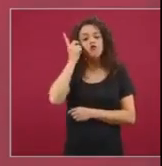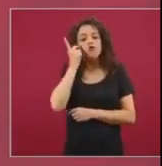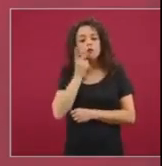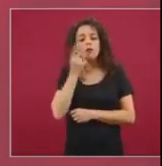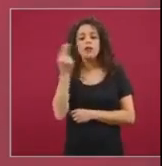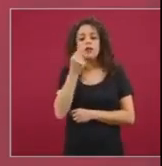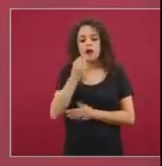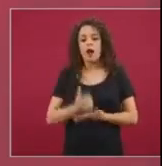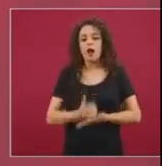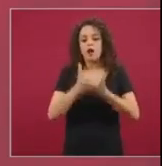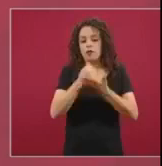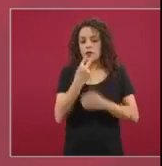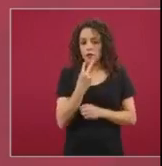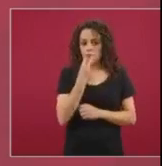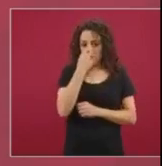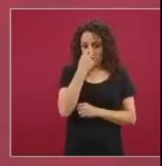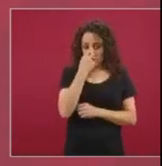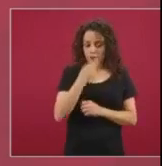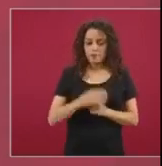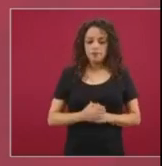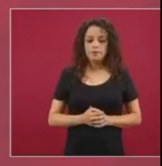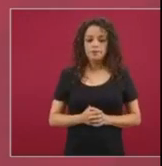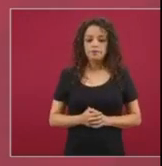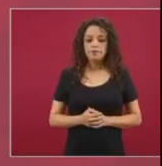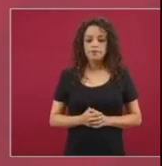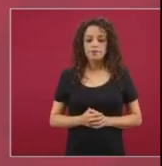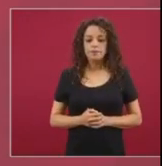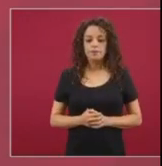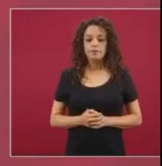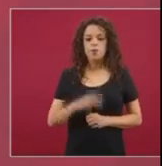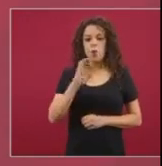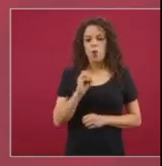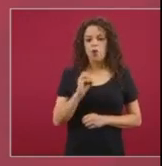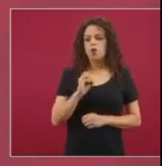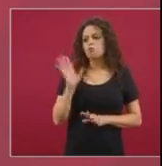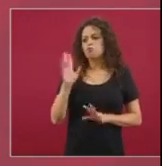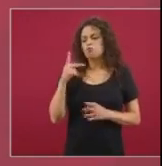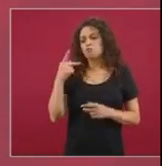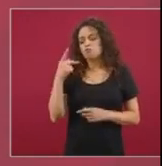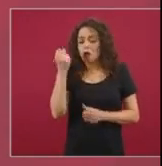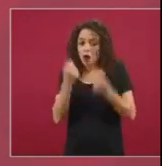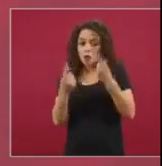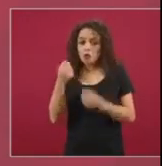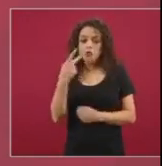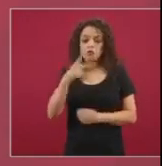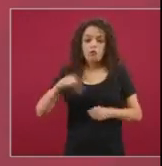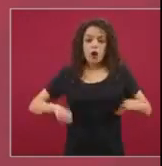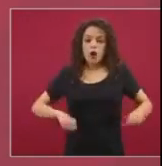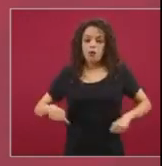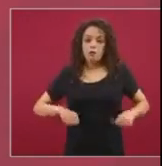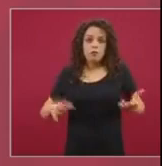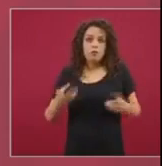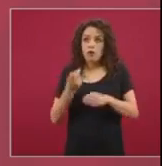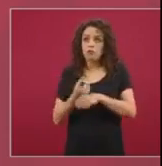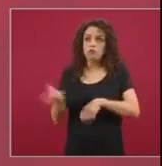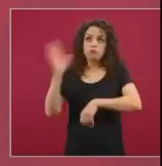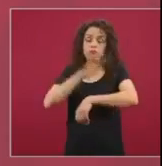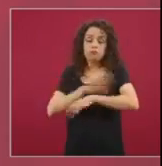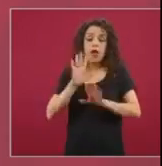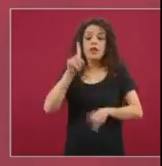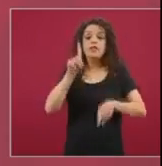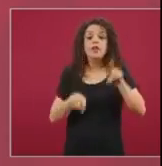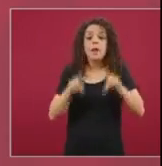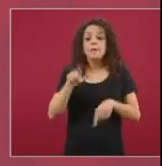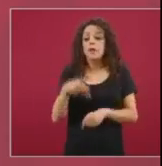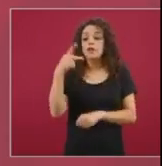probablemente para todas sus actividades, dependiendo de la gravedad y